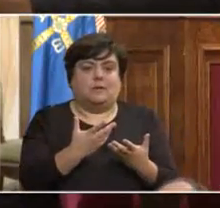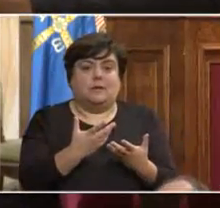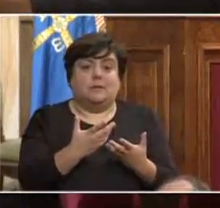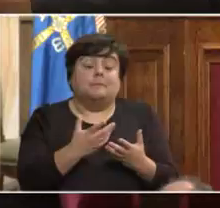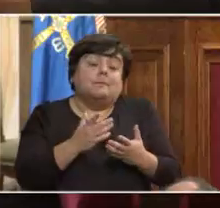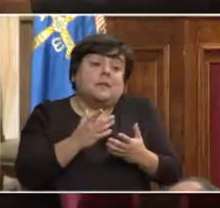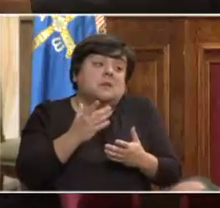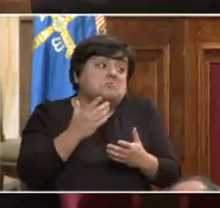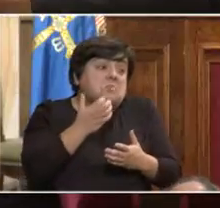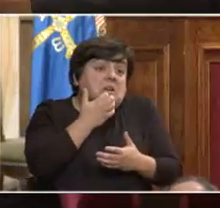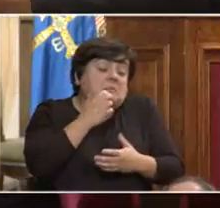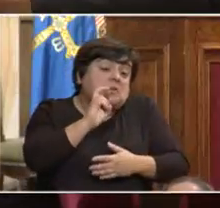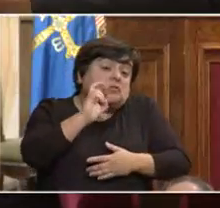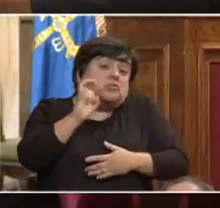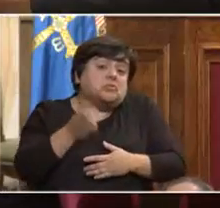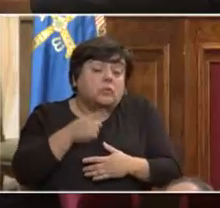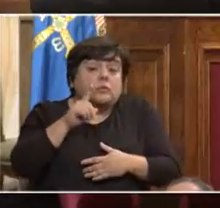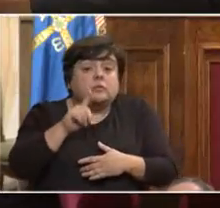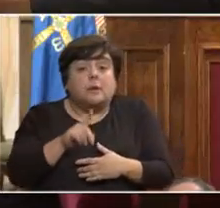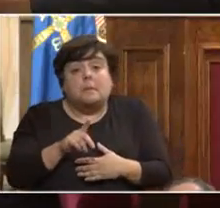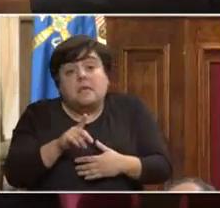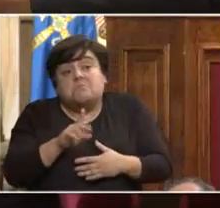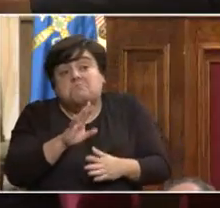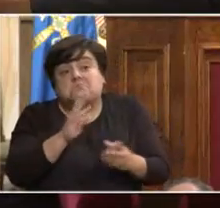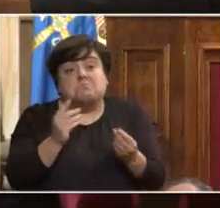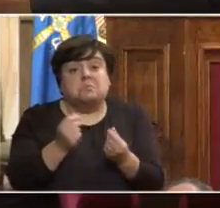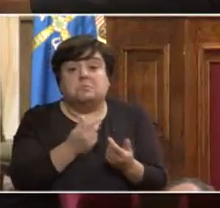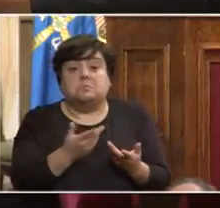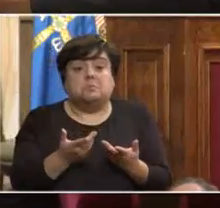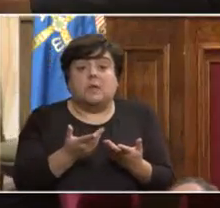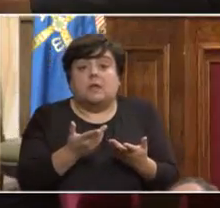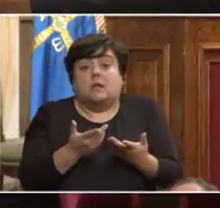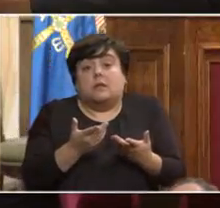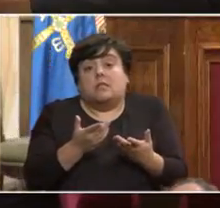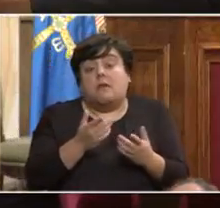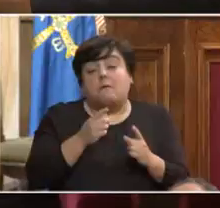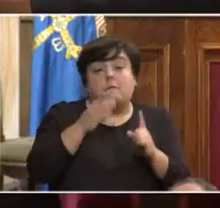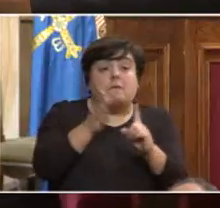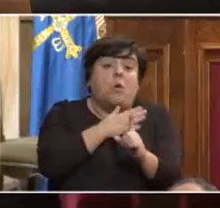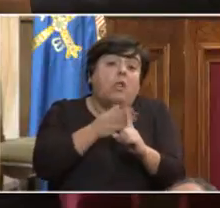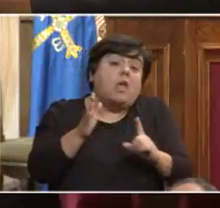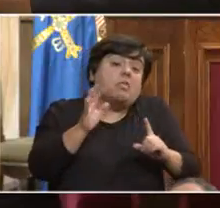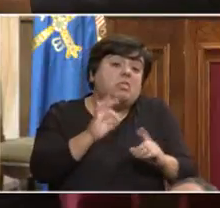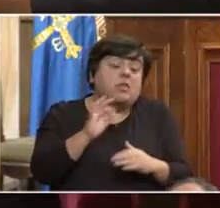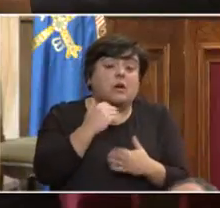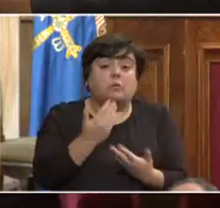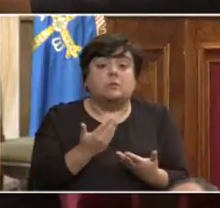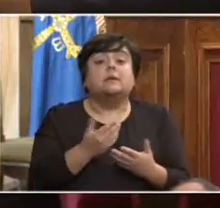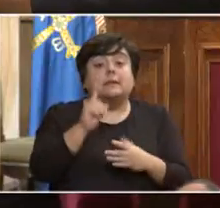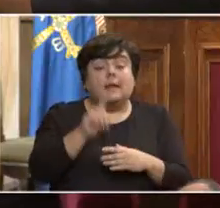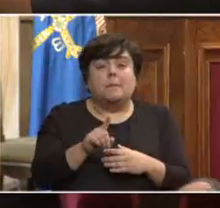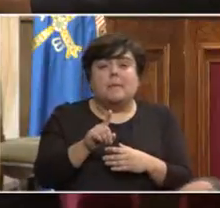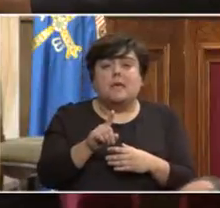Y algún otro ejemplo hemos tenido también, por ahí no tanto de violencia o... Estaba